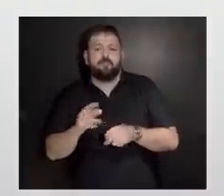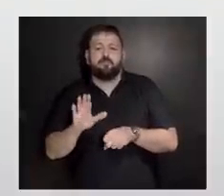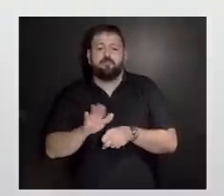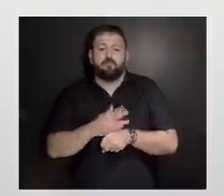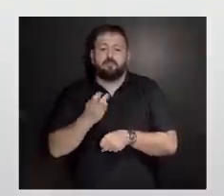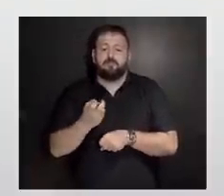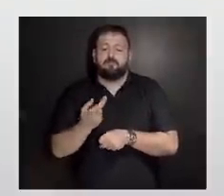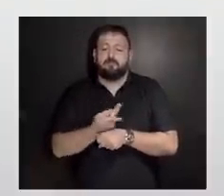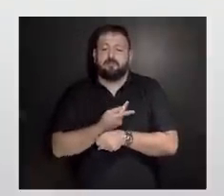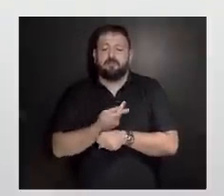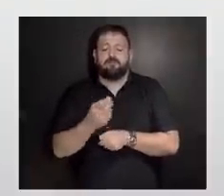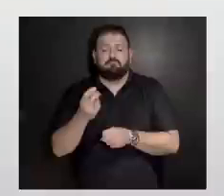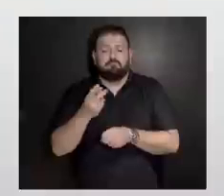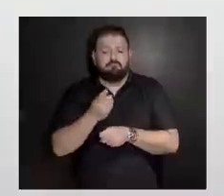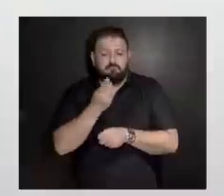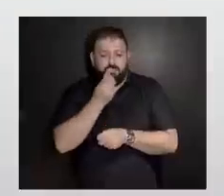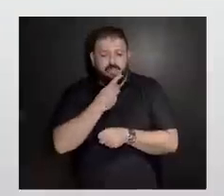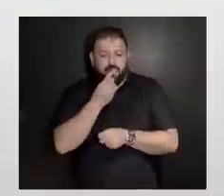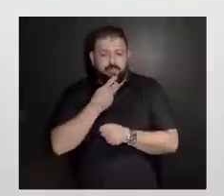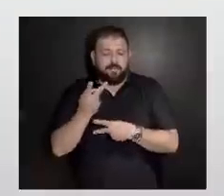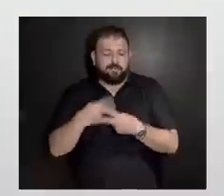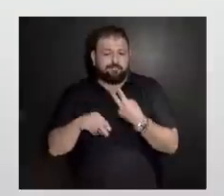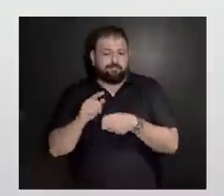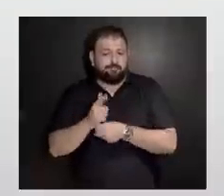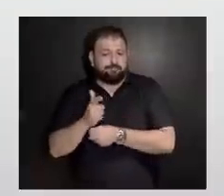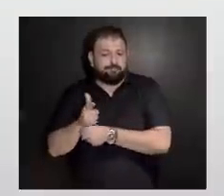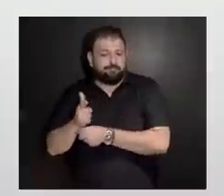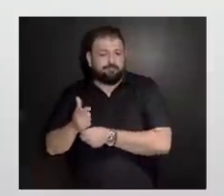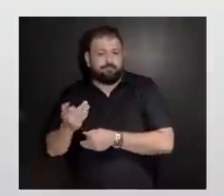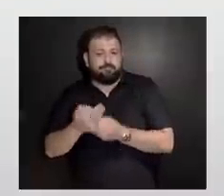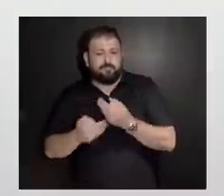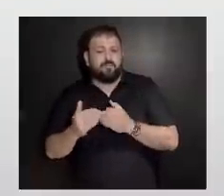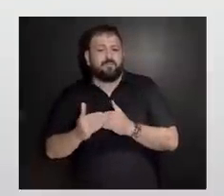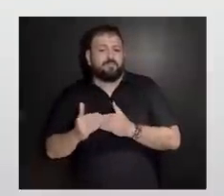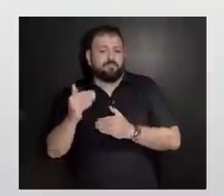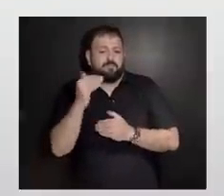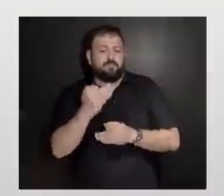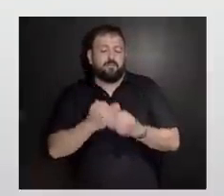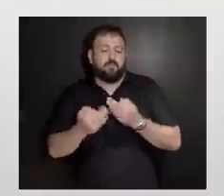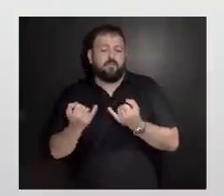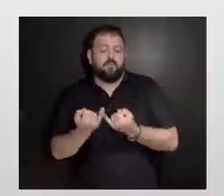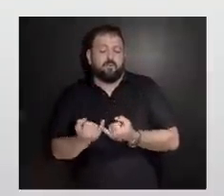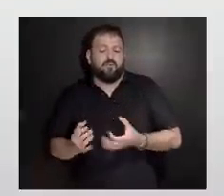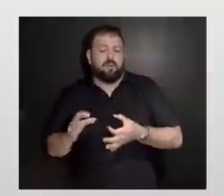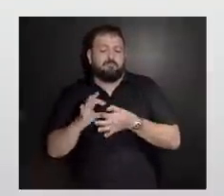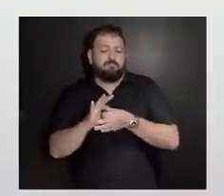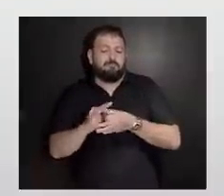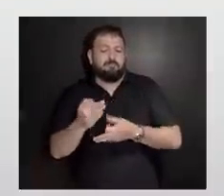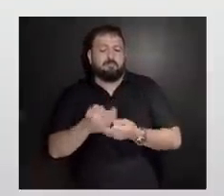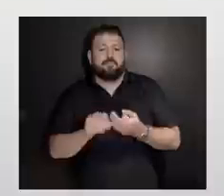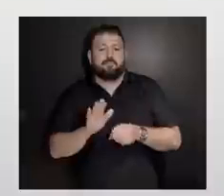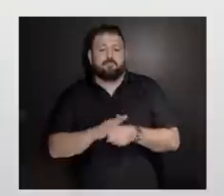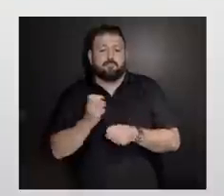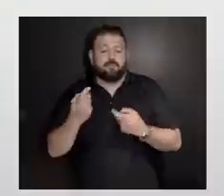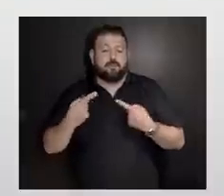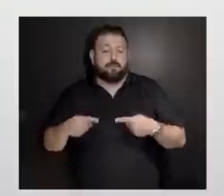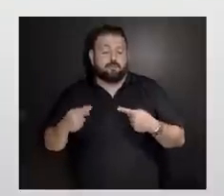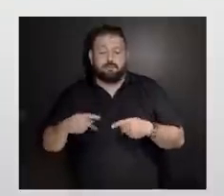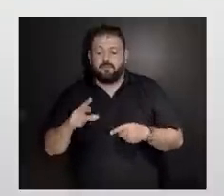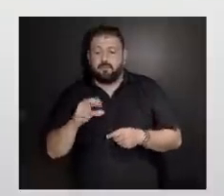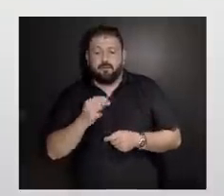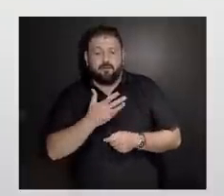un antecedente de diabetes, presión arterial elevada o una combinación de ambos. Por sí sola, si la persona no